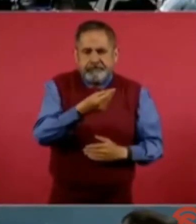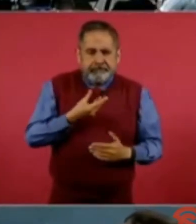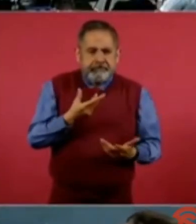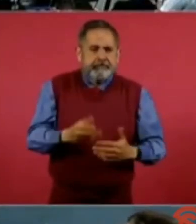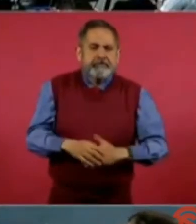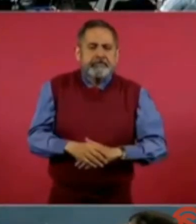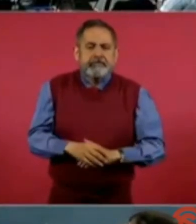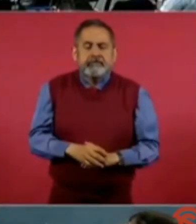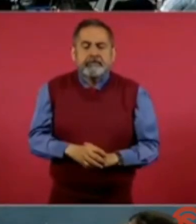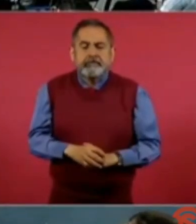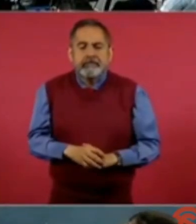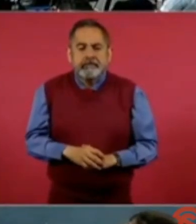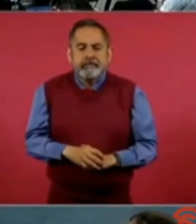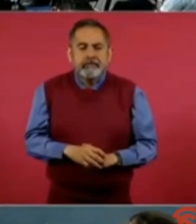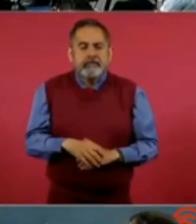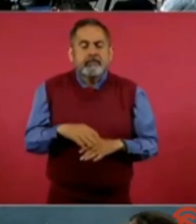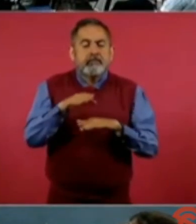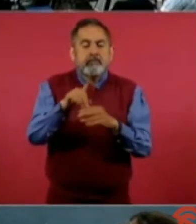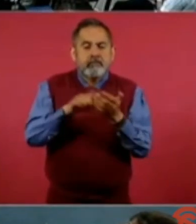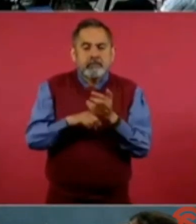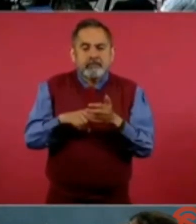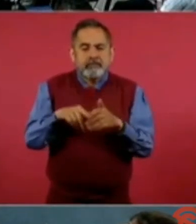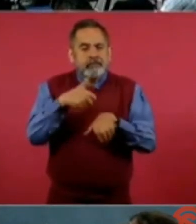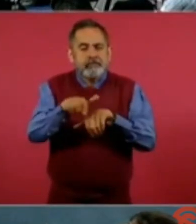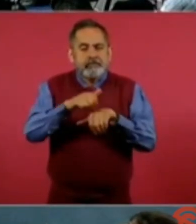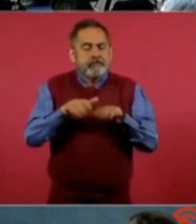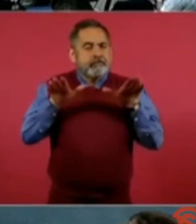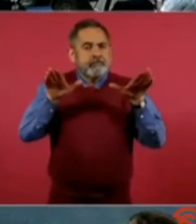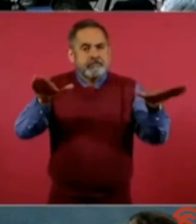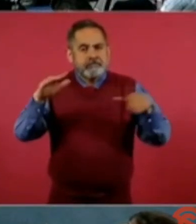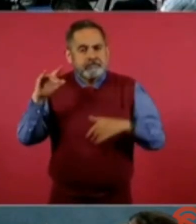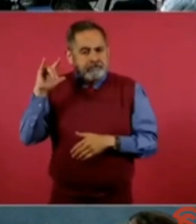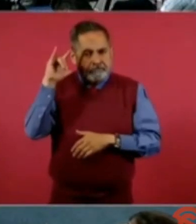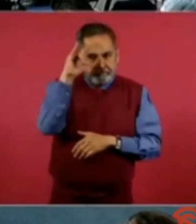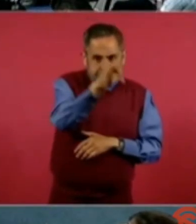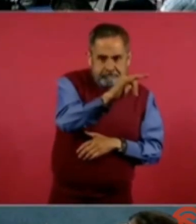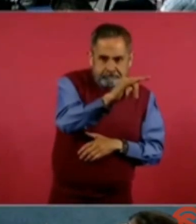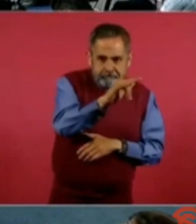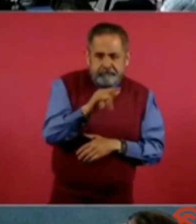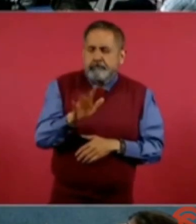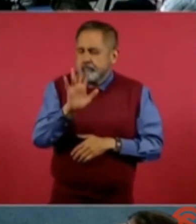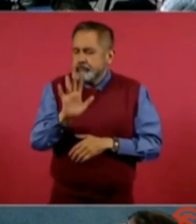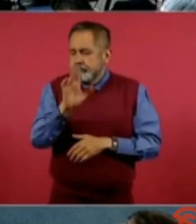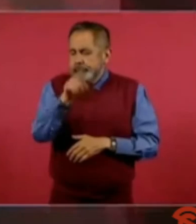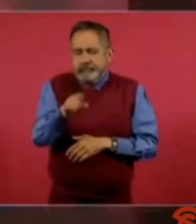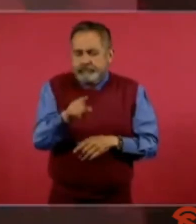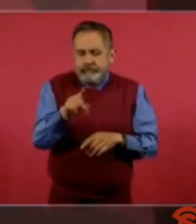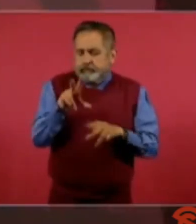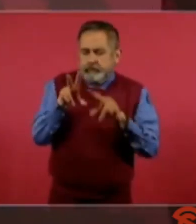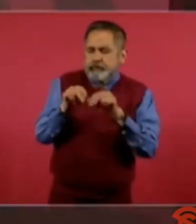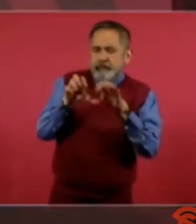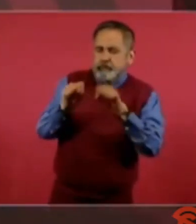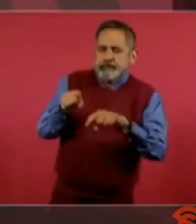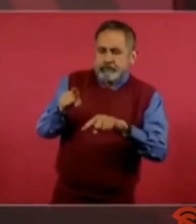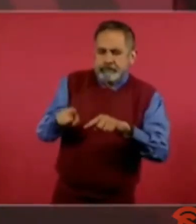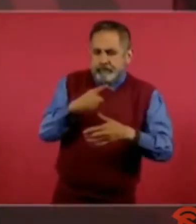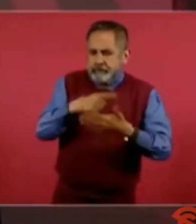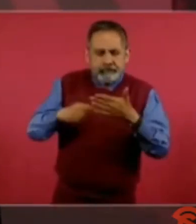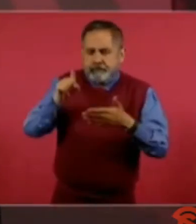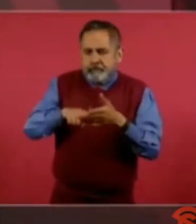elementos lo del vuelo Sí ya está este parece que descartado no salió